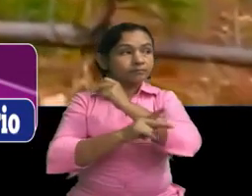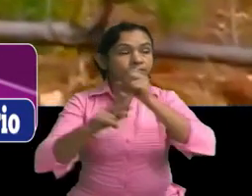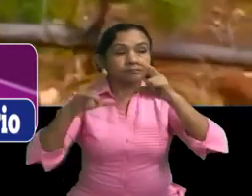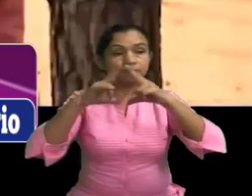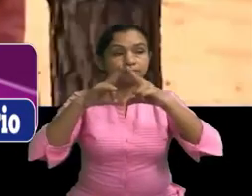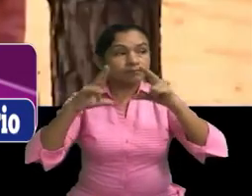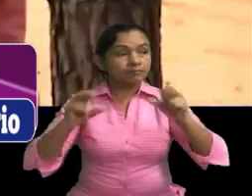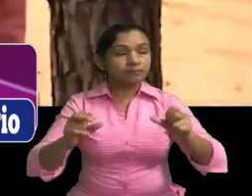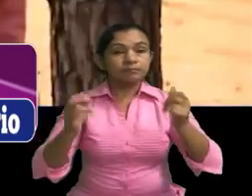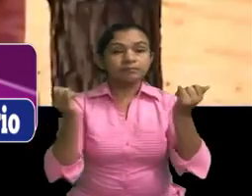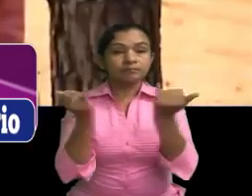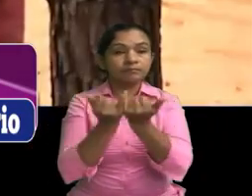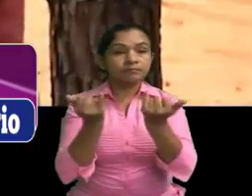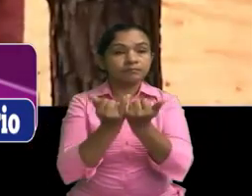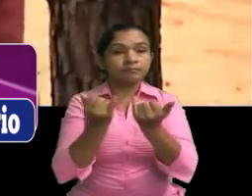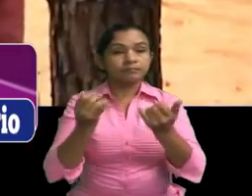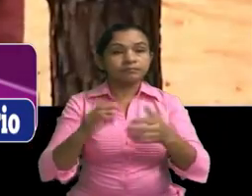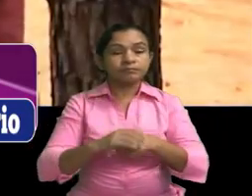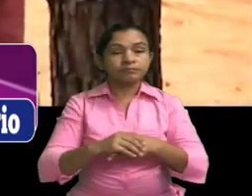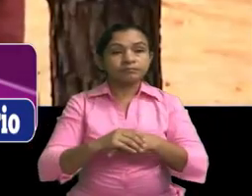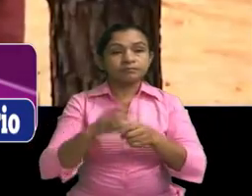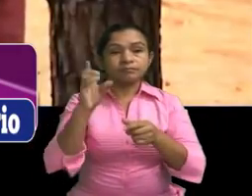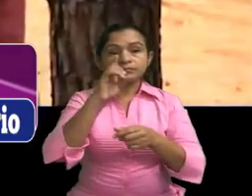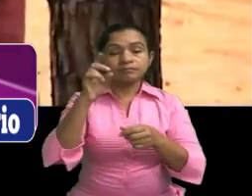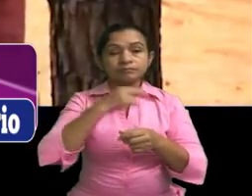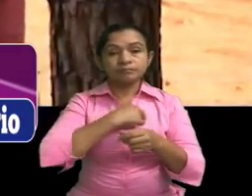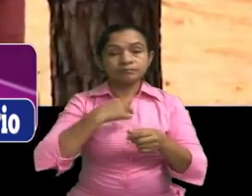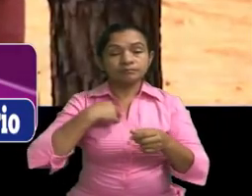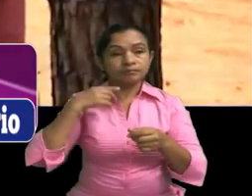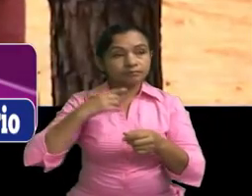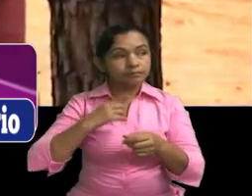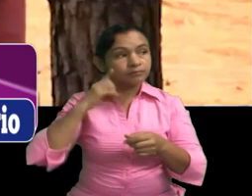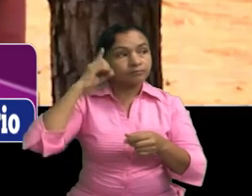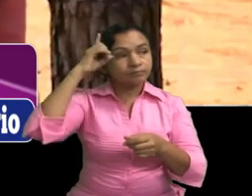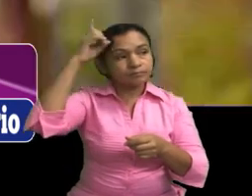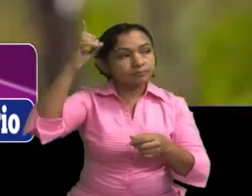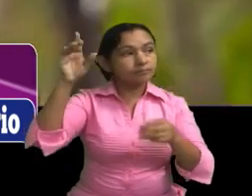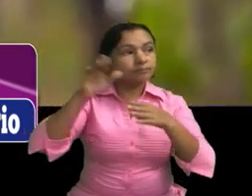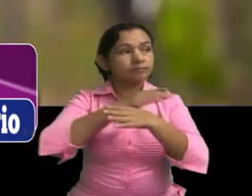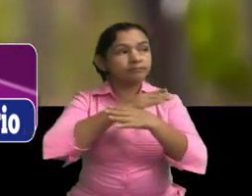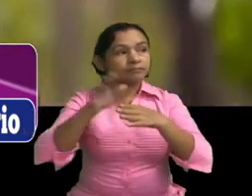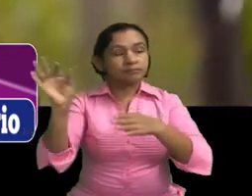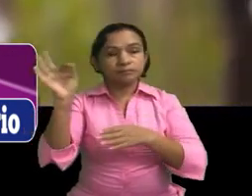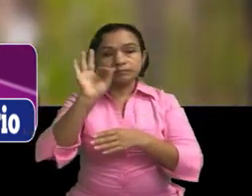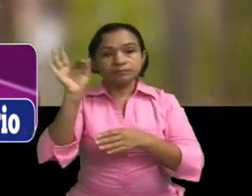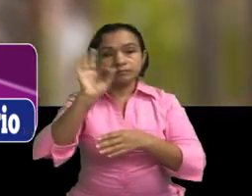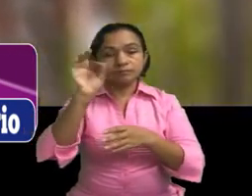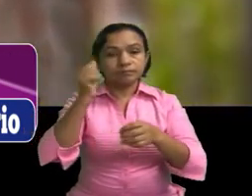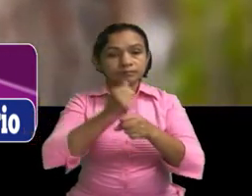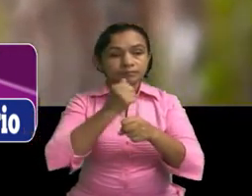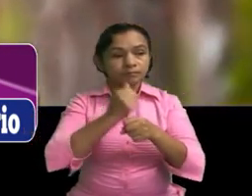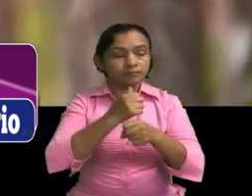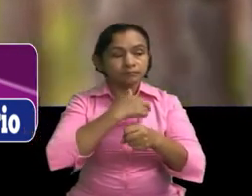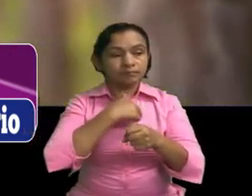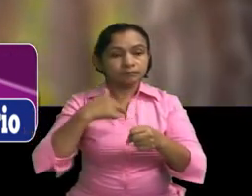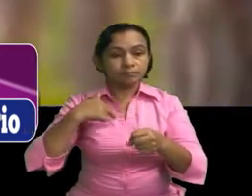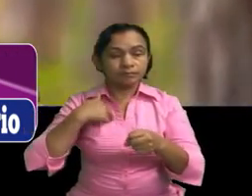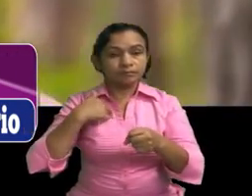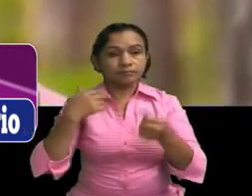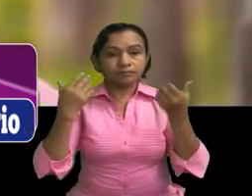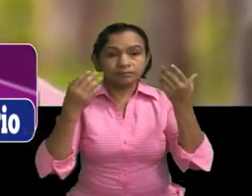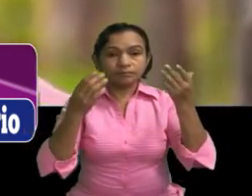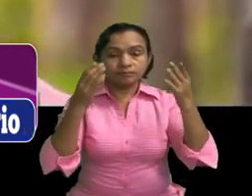nacional de educación ambiental y donde se viene desarrollando todo este tipo de métodos, ¿verdad? Y se generan también